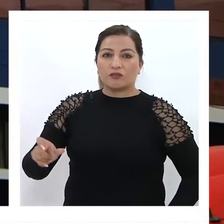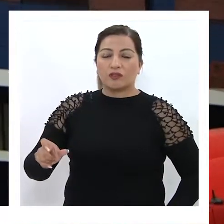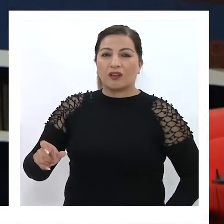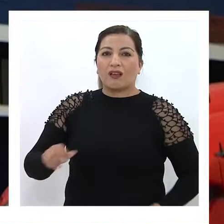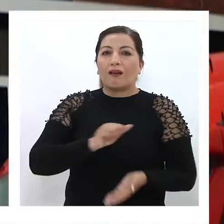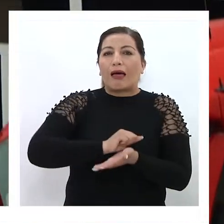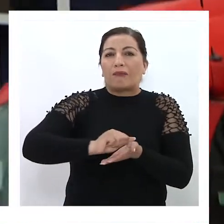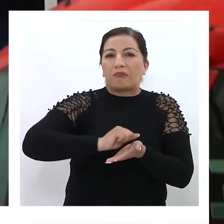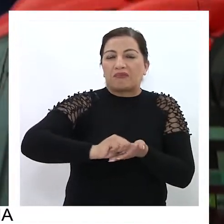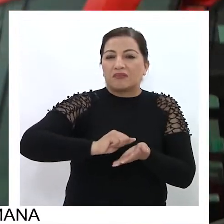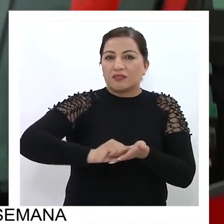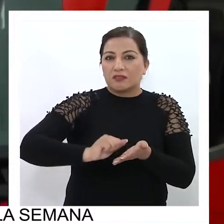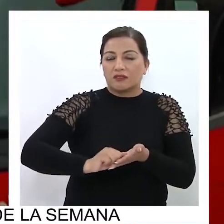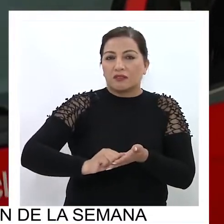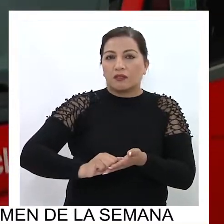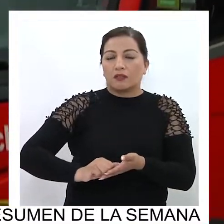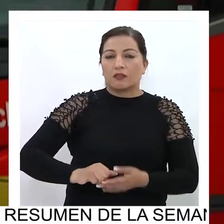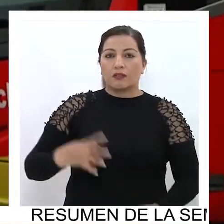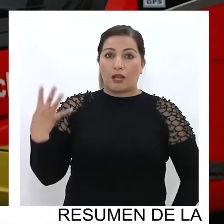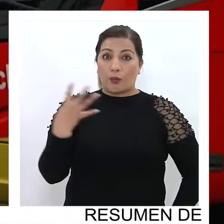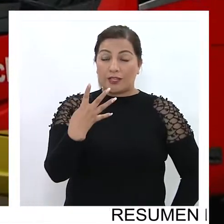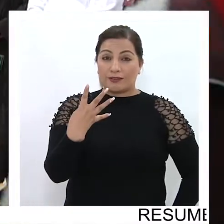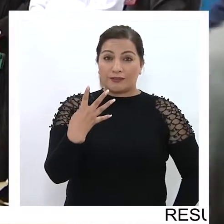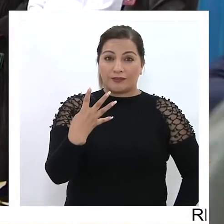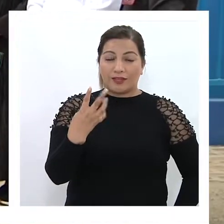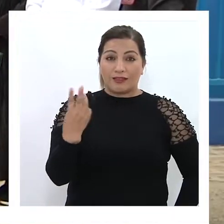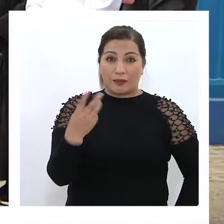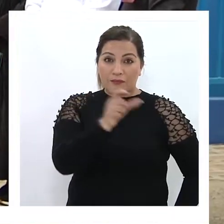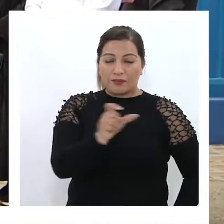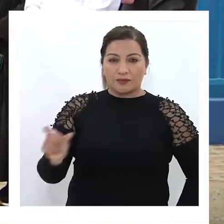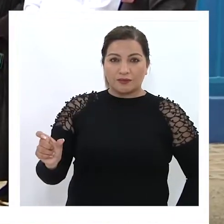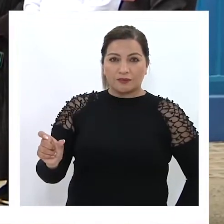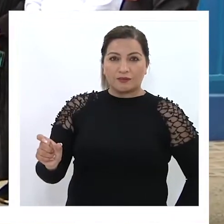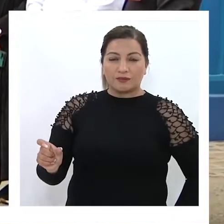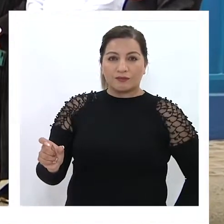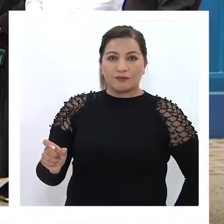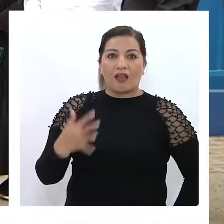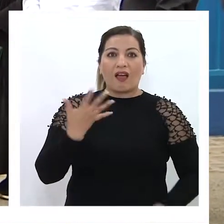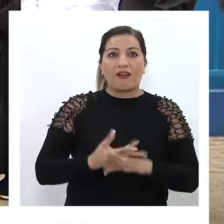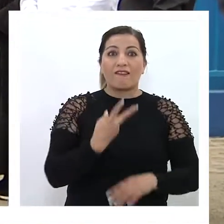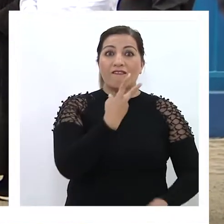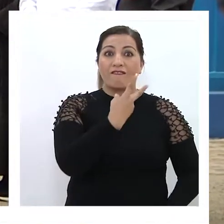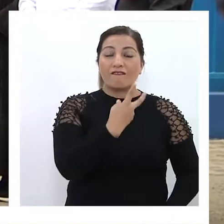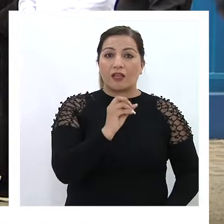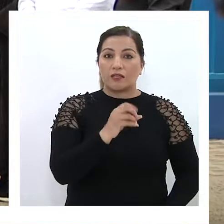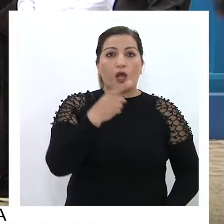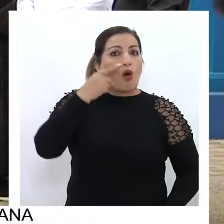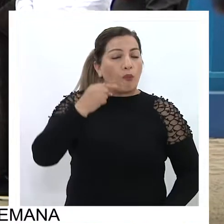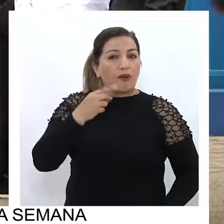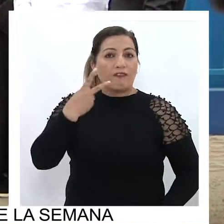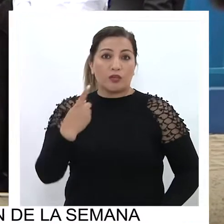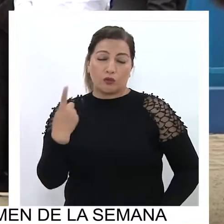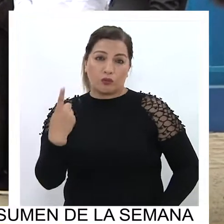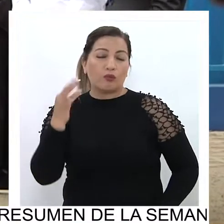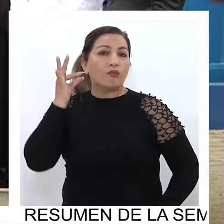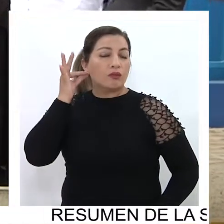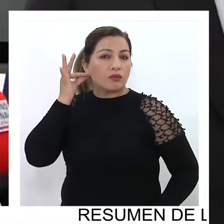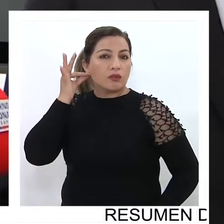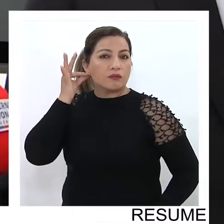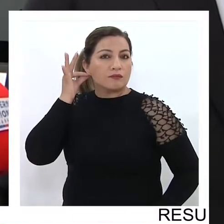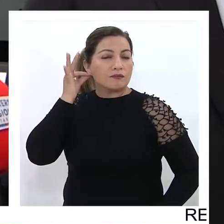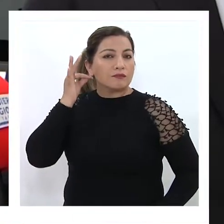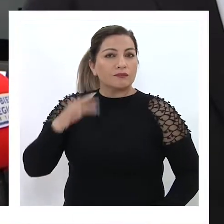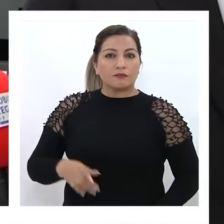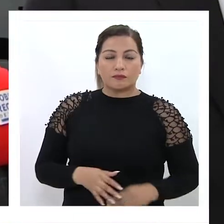administrativo, los cuales hay 20 hombres, 21 mujeres, de esos 41,